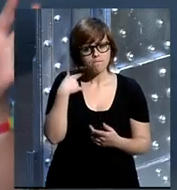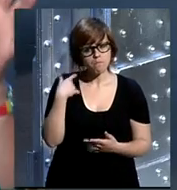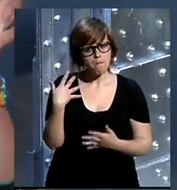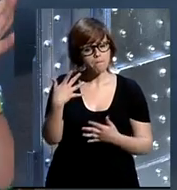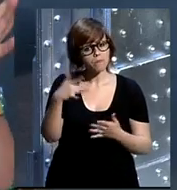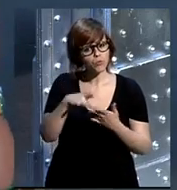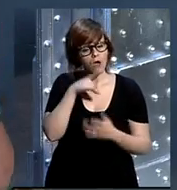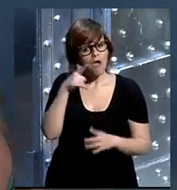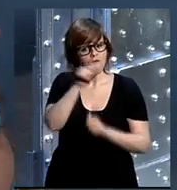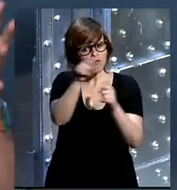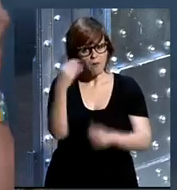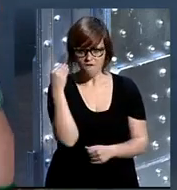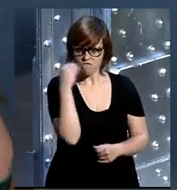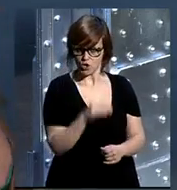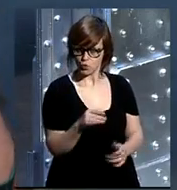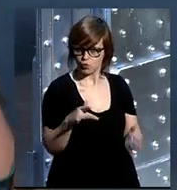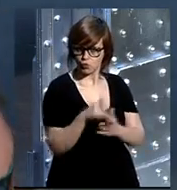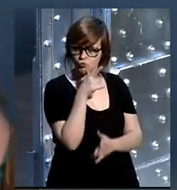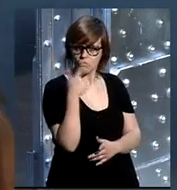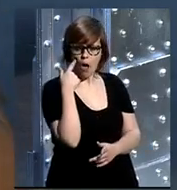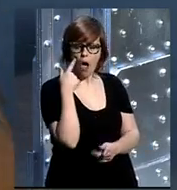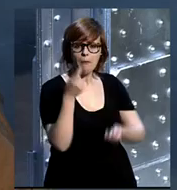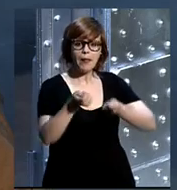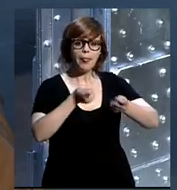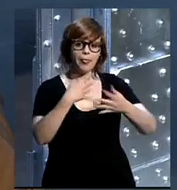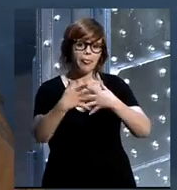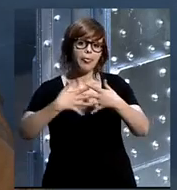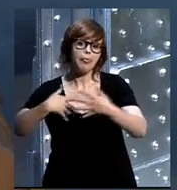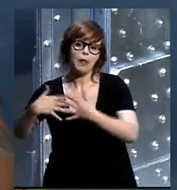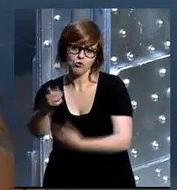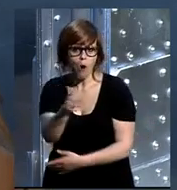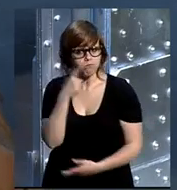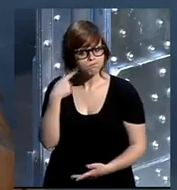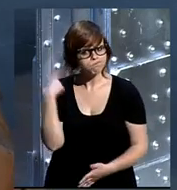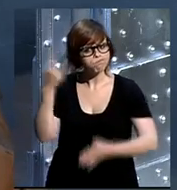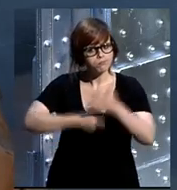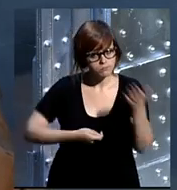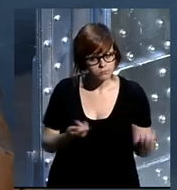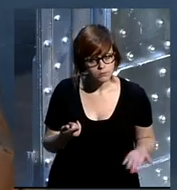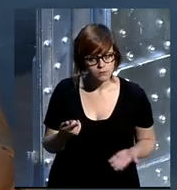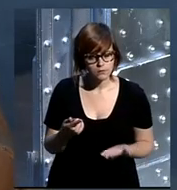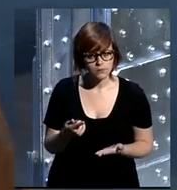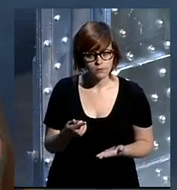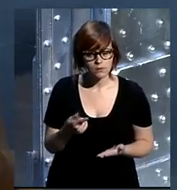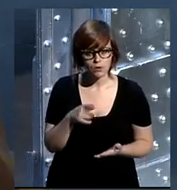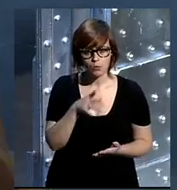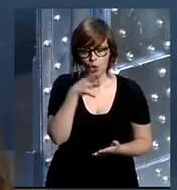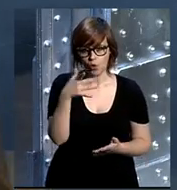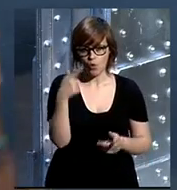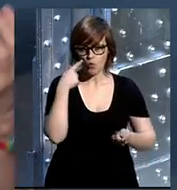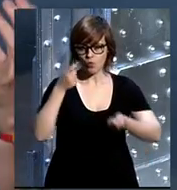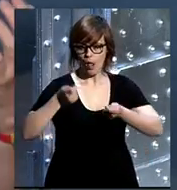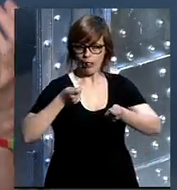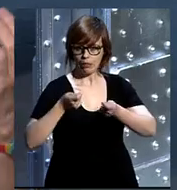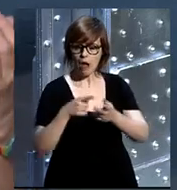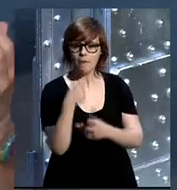hora de tratarla, ¿no? A la hora de utilizarla. La regulación hay que hacerla cuando